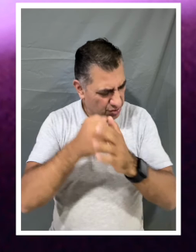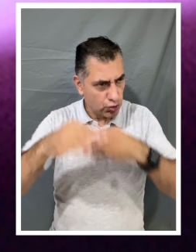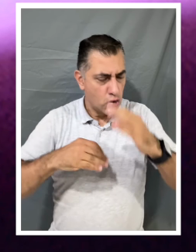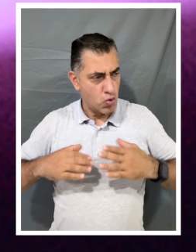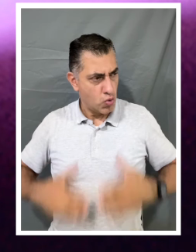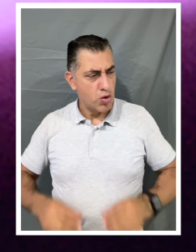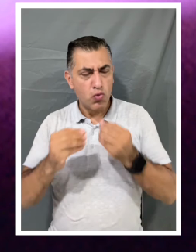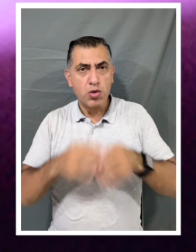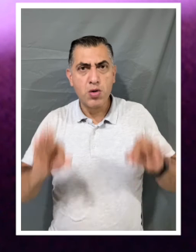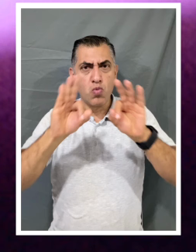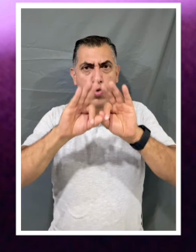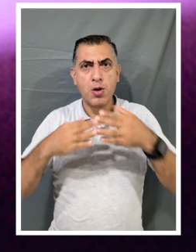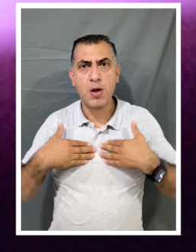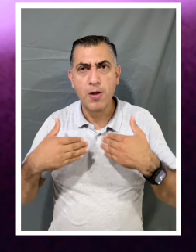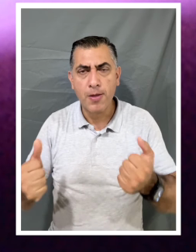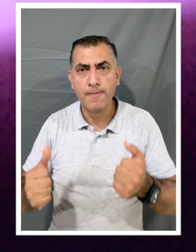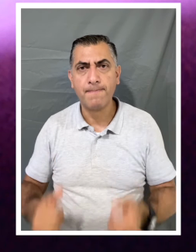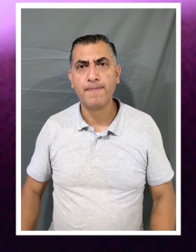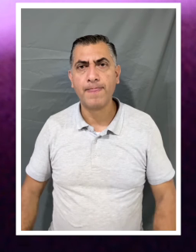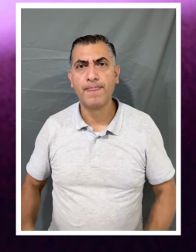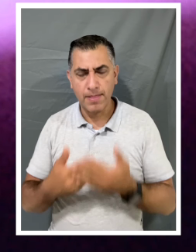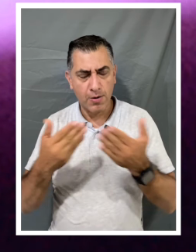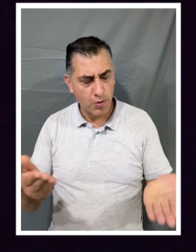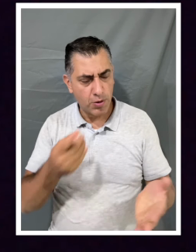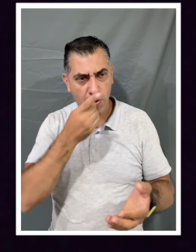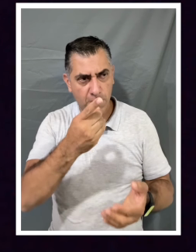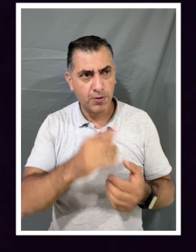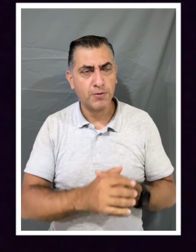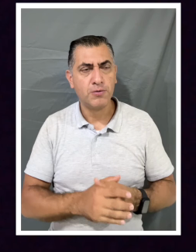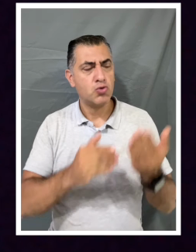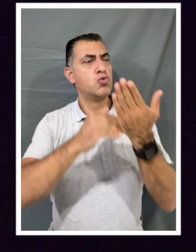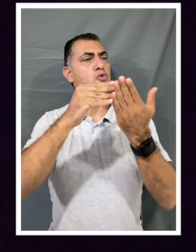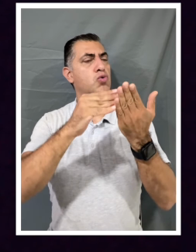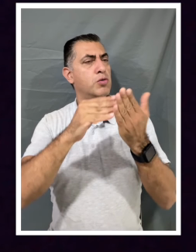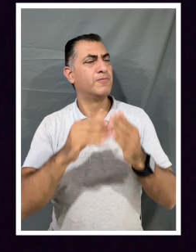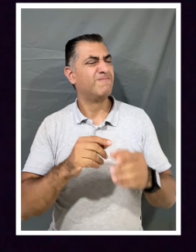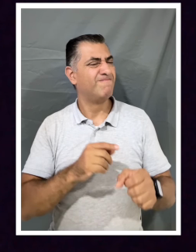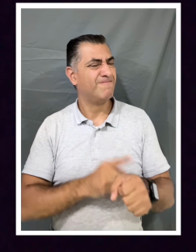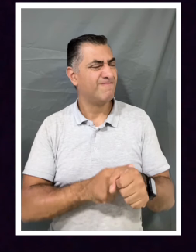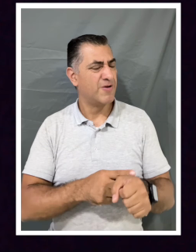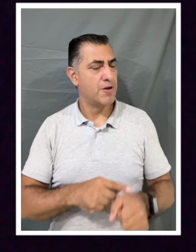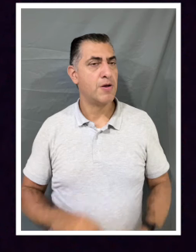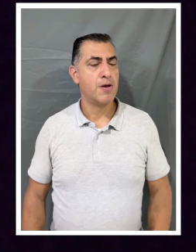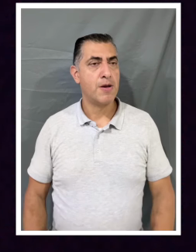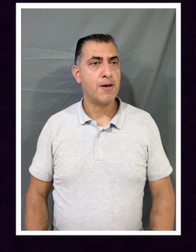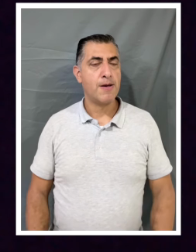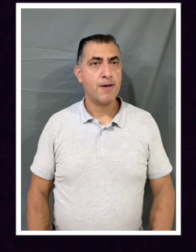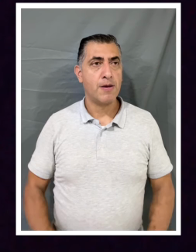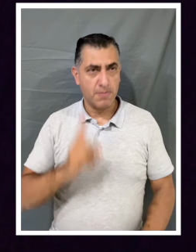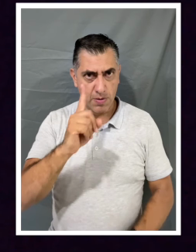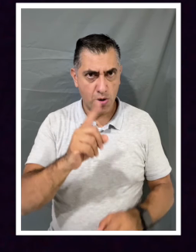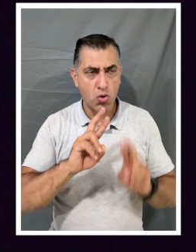superimportante que lo entendamos ahora unas características de la madurez o síntomas de madurez primero es que genera